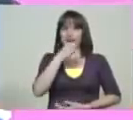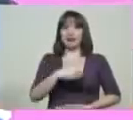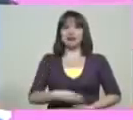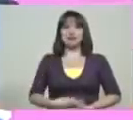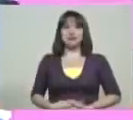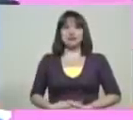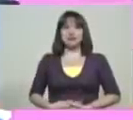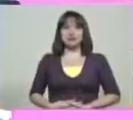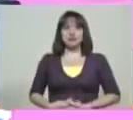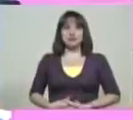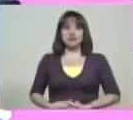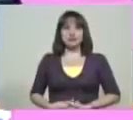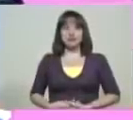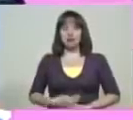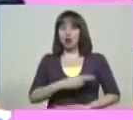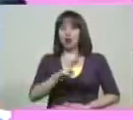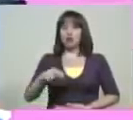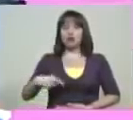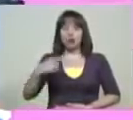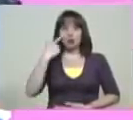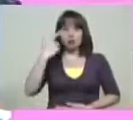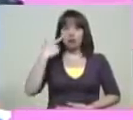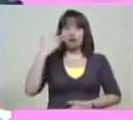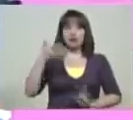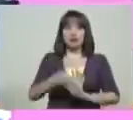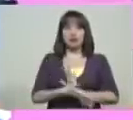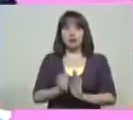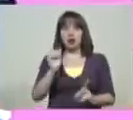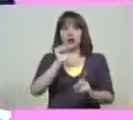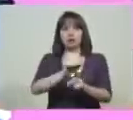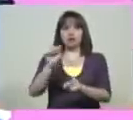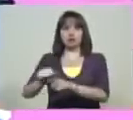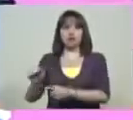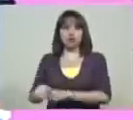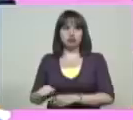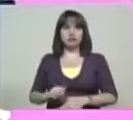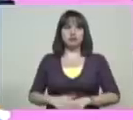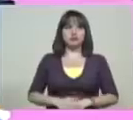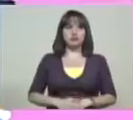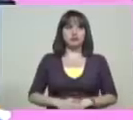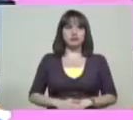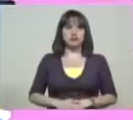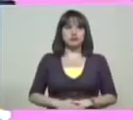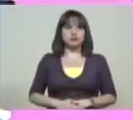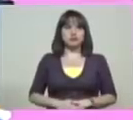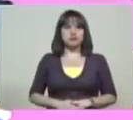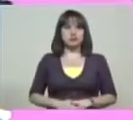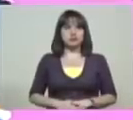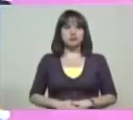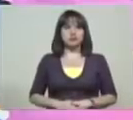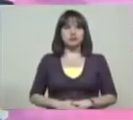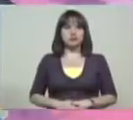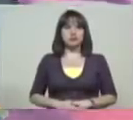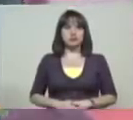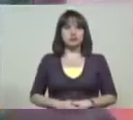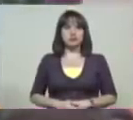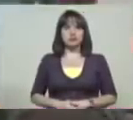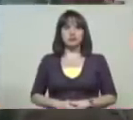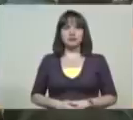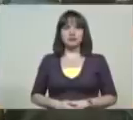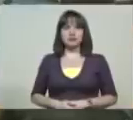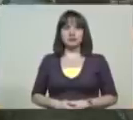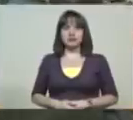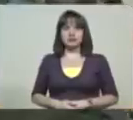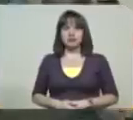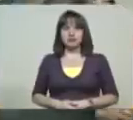Y nosotros también estamos pendientes de ustedes, ¿oyeron? Para derrotarlos. Para derrotarlos y derrotarlos.